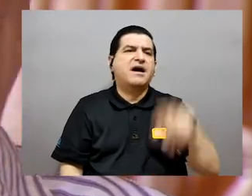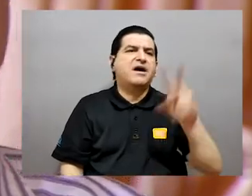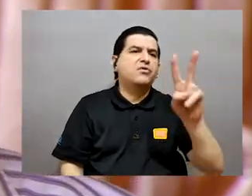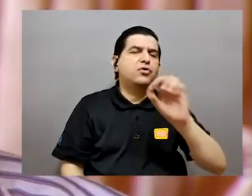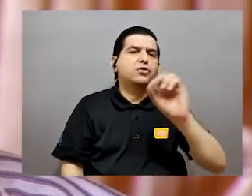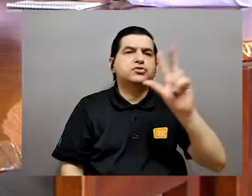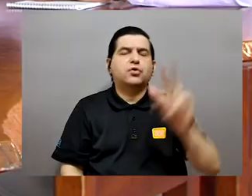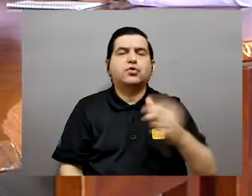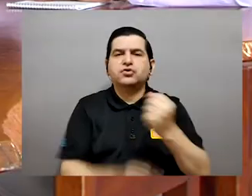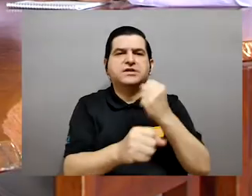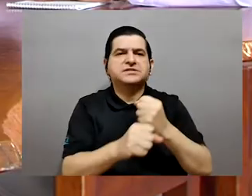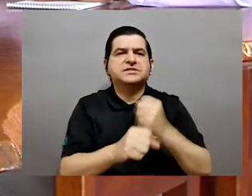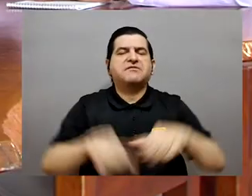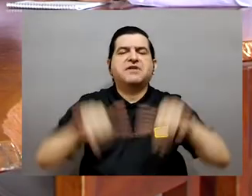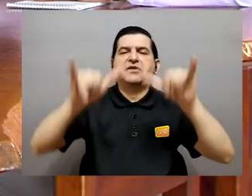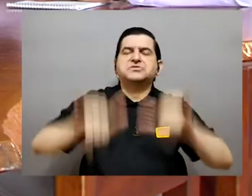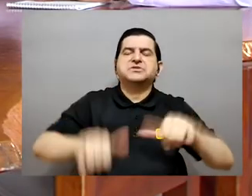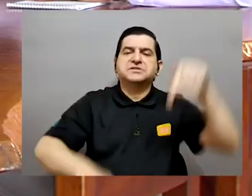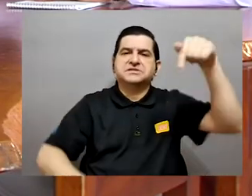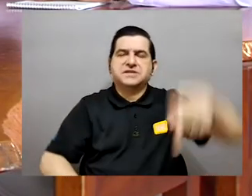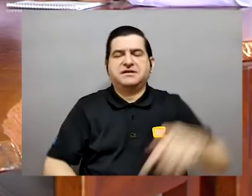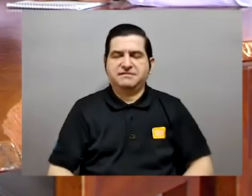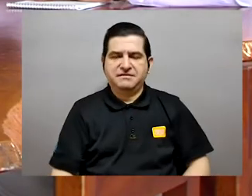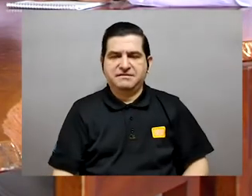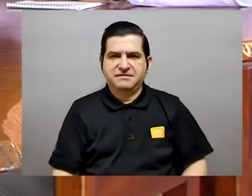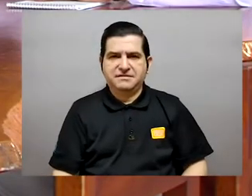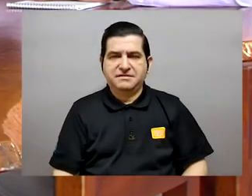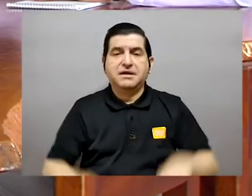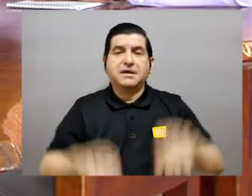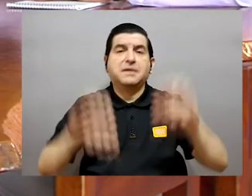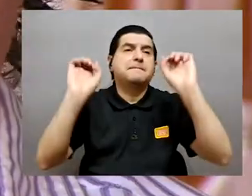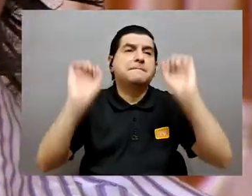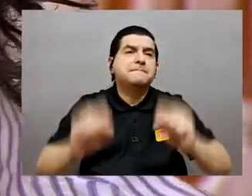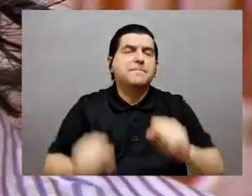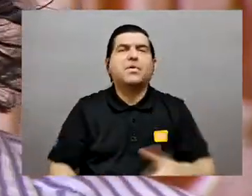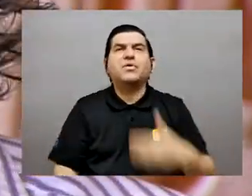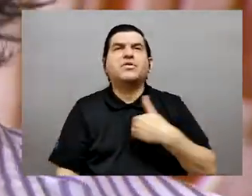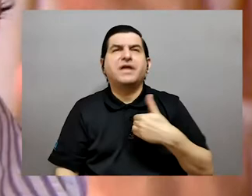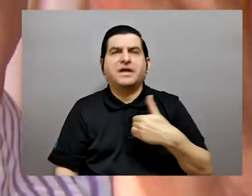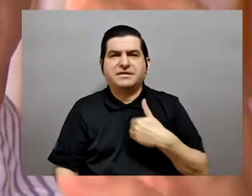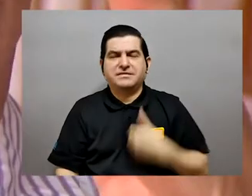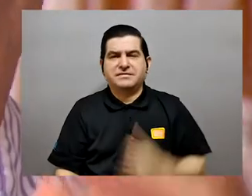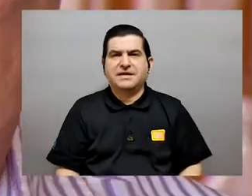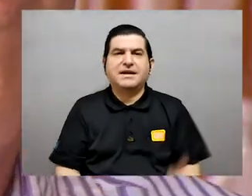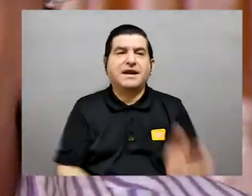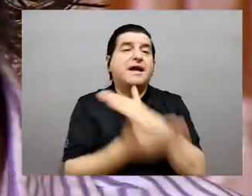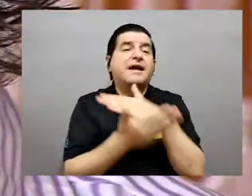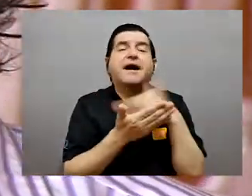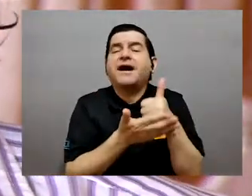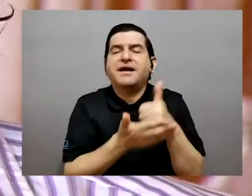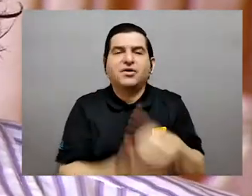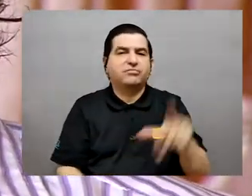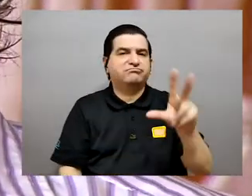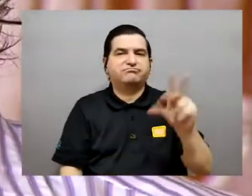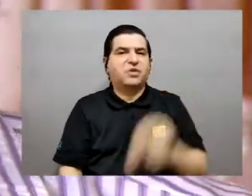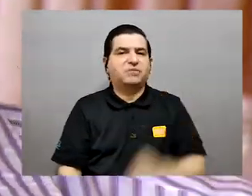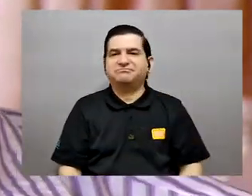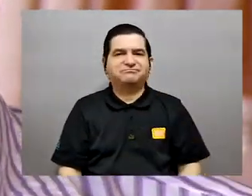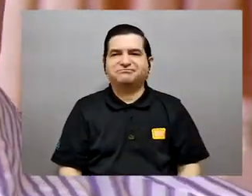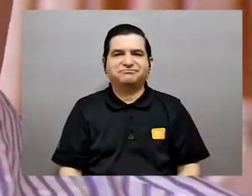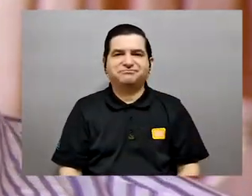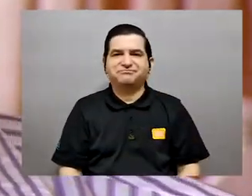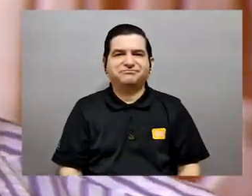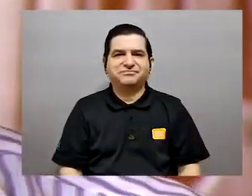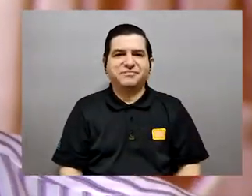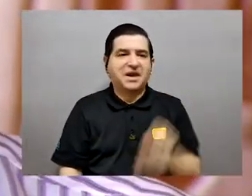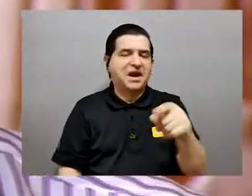principio algo de esto. Y no tuvieron la capacidad porque decían que es un gasto. Dios mío, aquí en